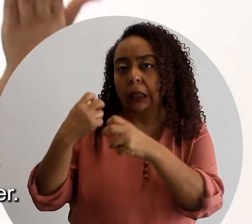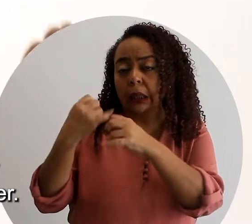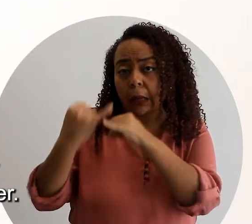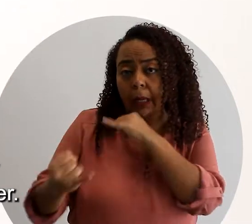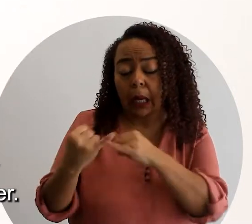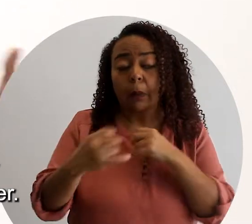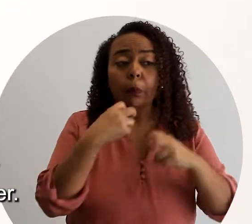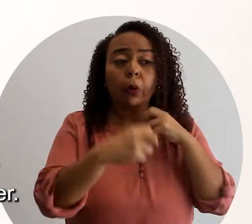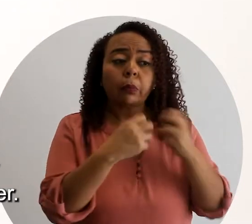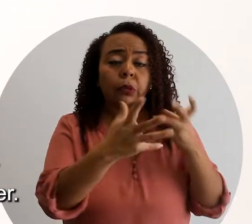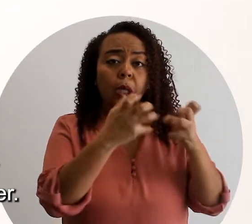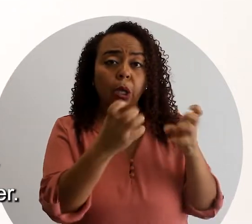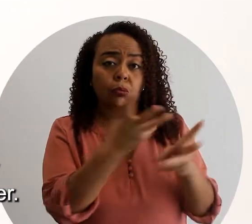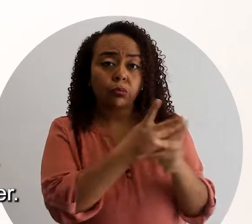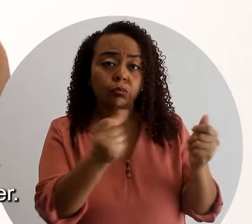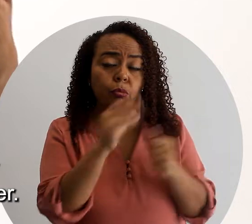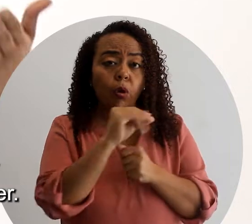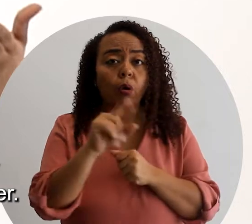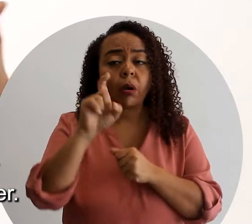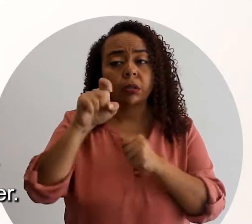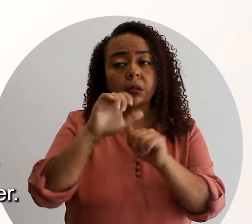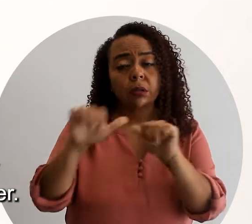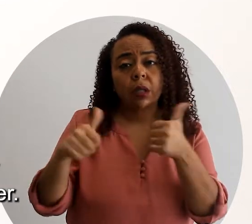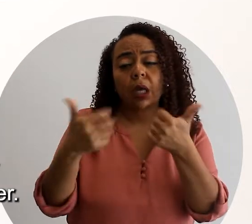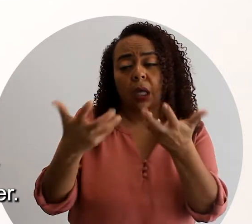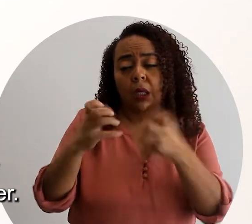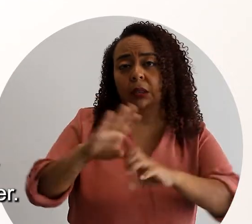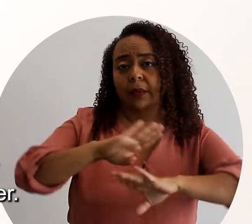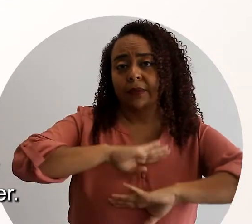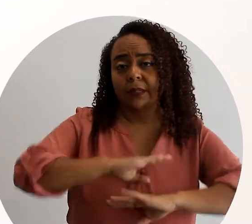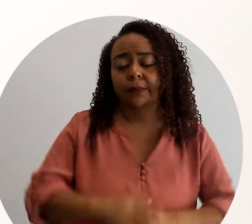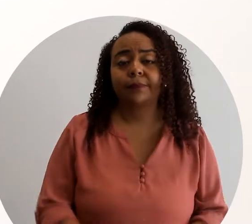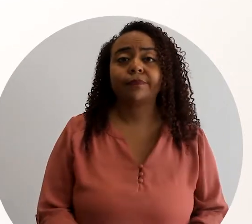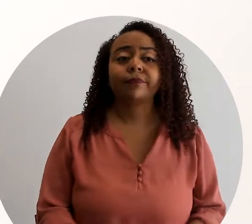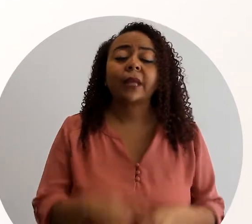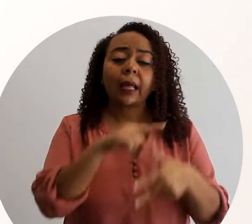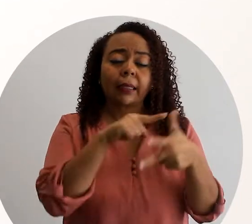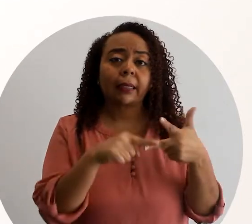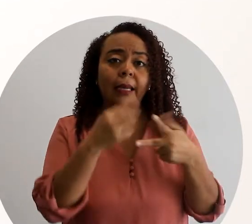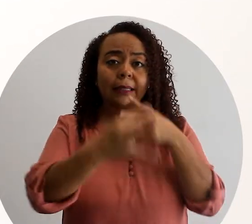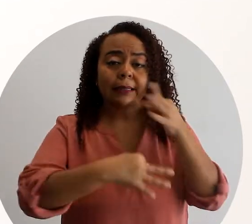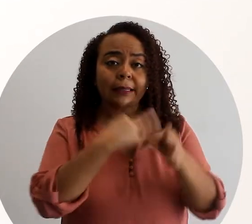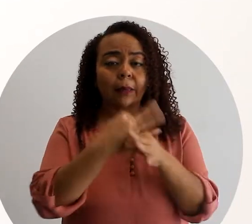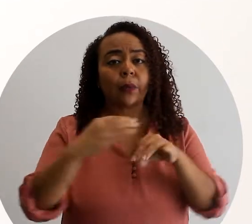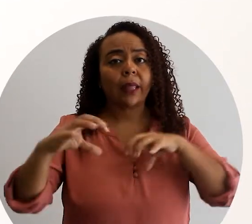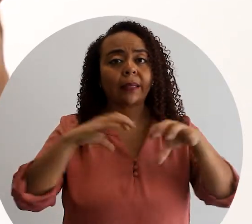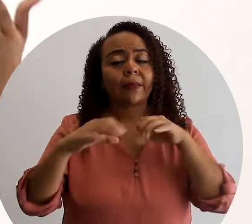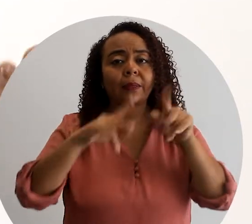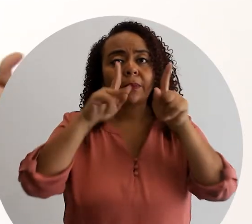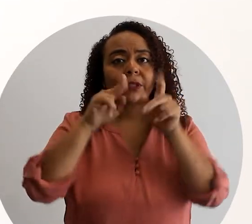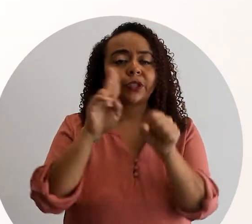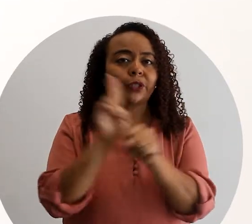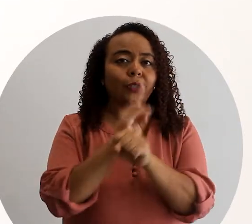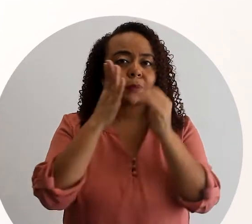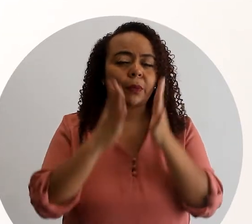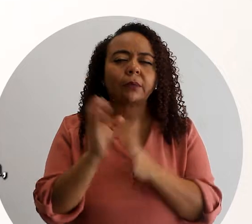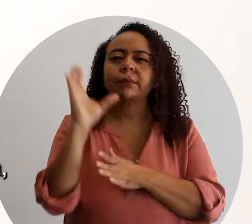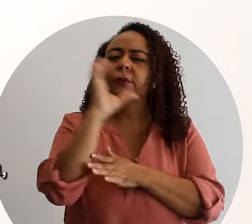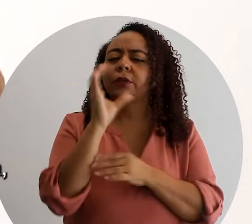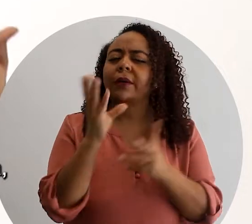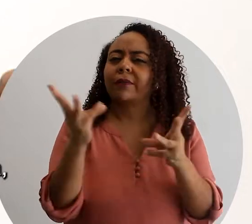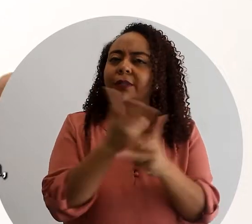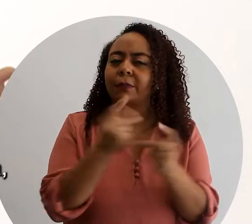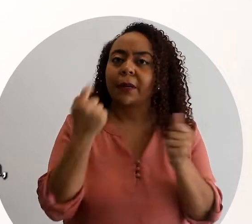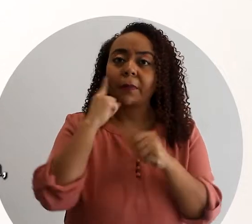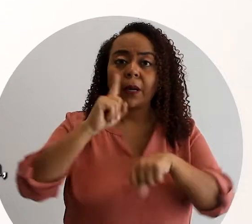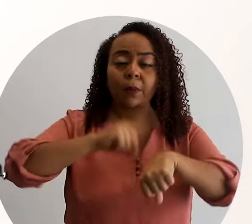los problemas que quieren solucionar o las necesidades que intentan satisfacer. Existen tres tipos de actividades que las personas consumidoras